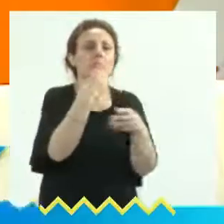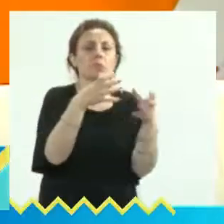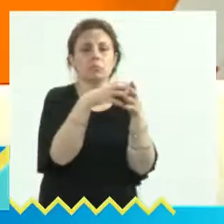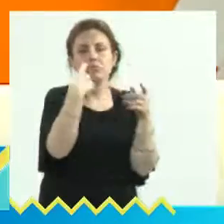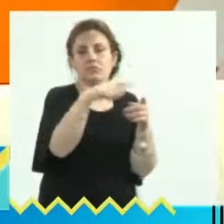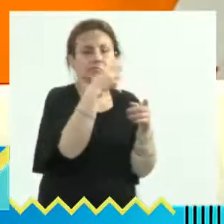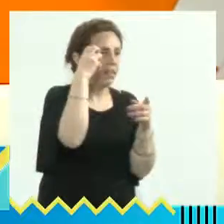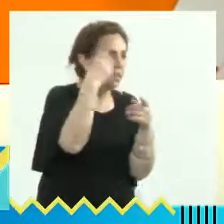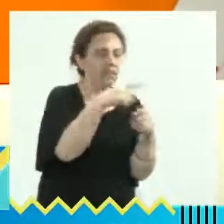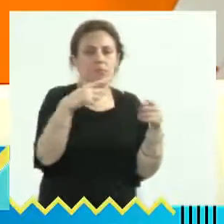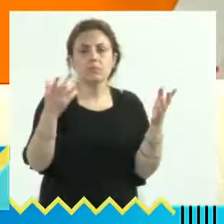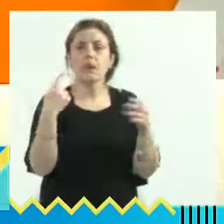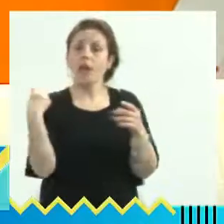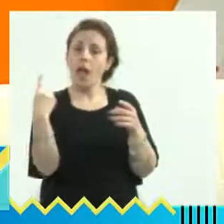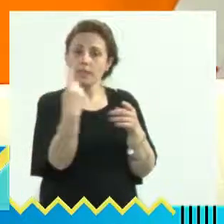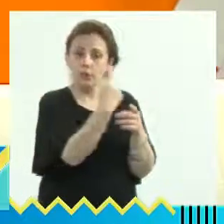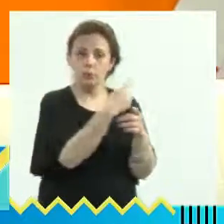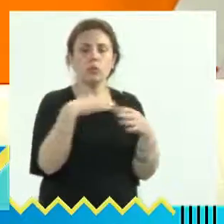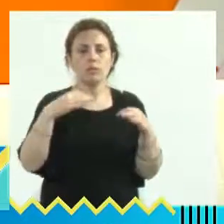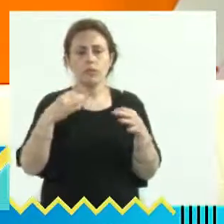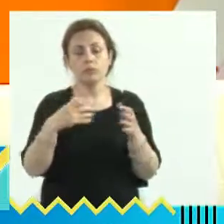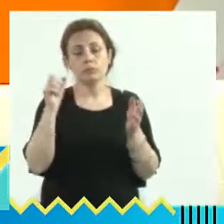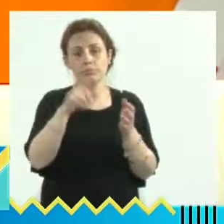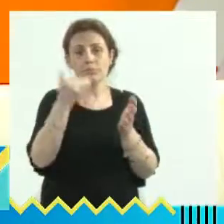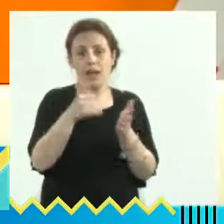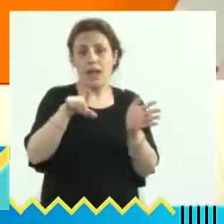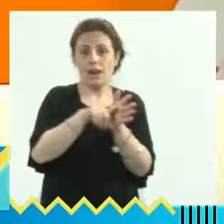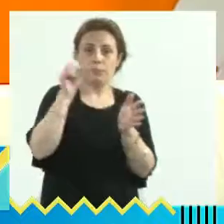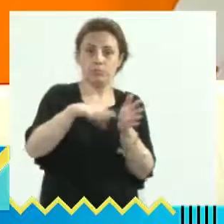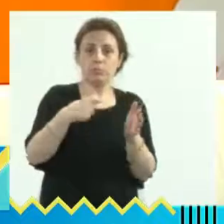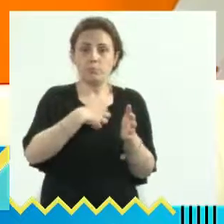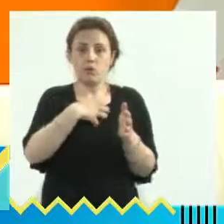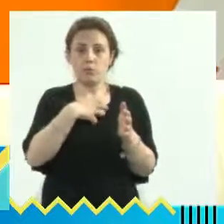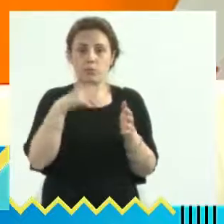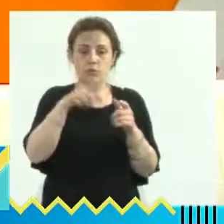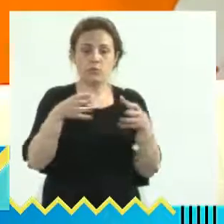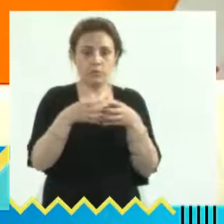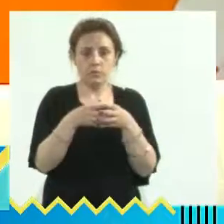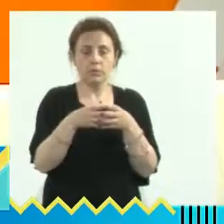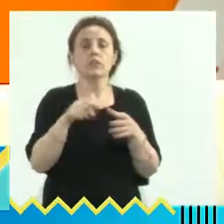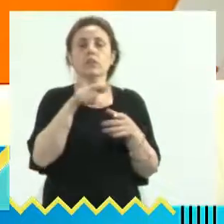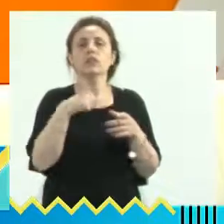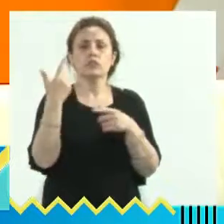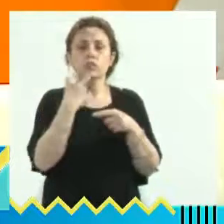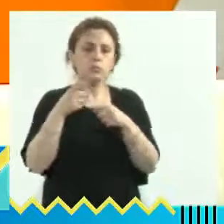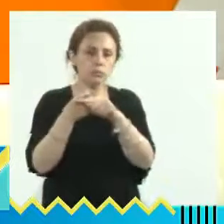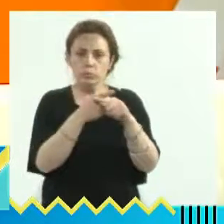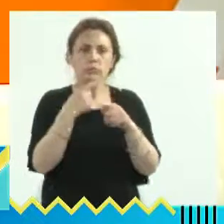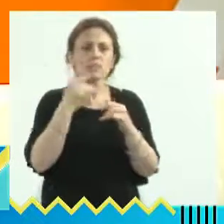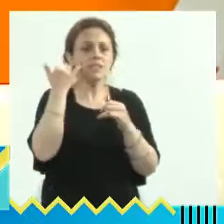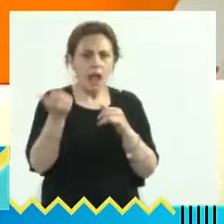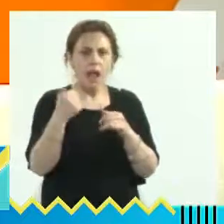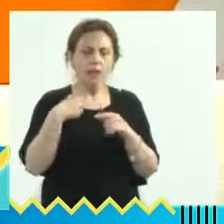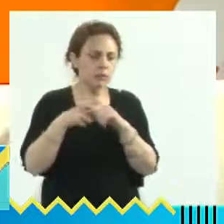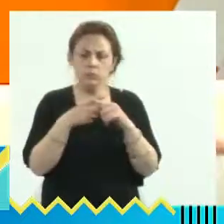su carta magna, digamos, del partido. Bueno, nosotros tuvimos como partido, ya discutiendo